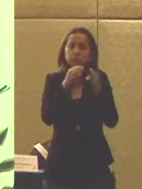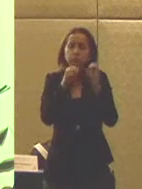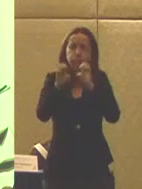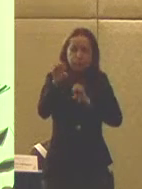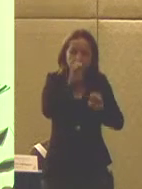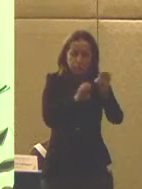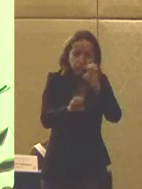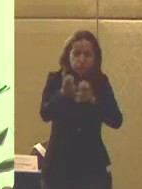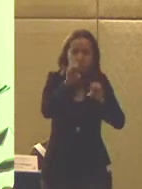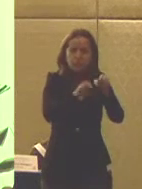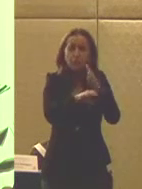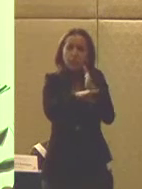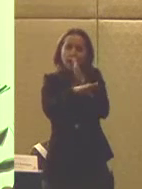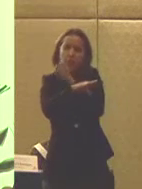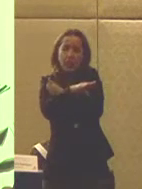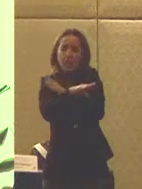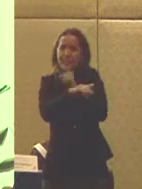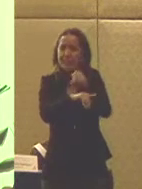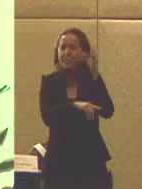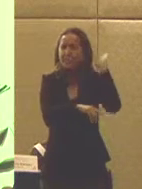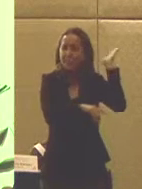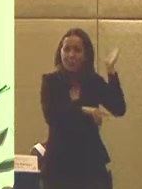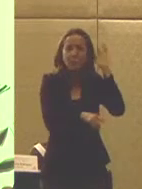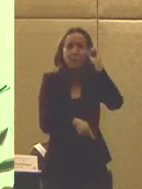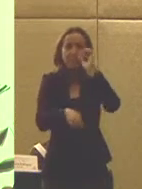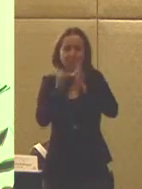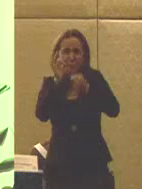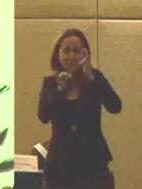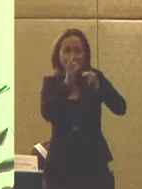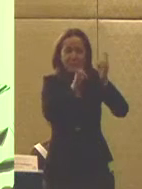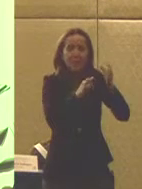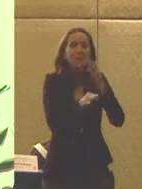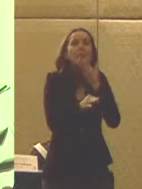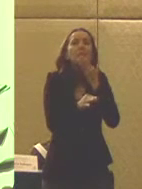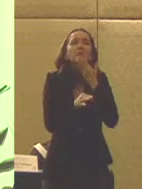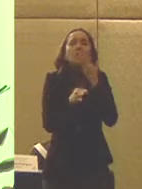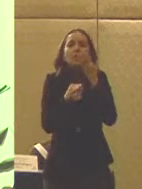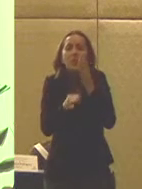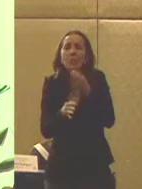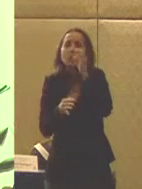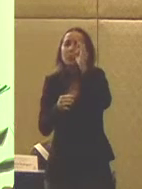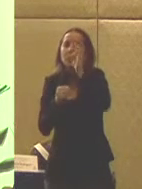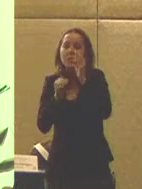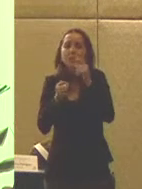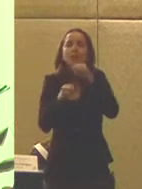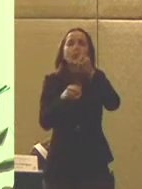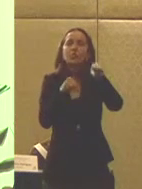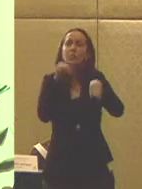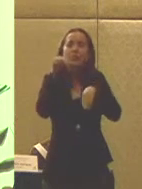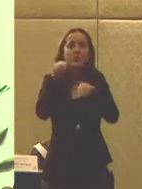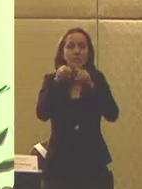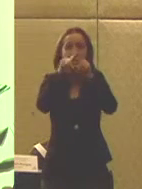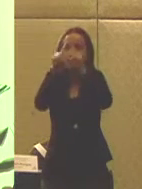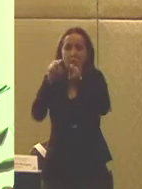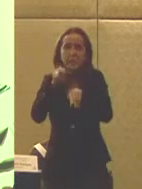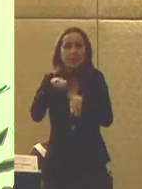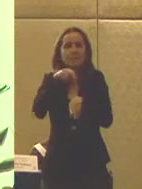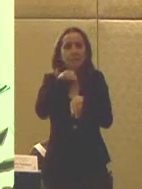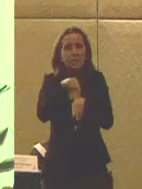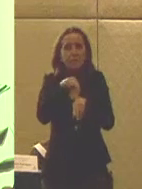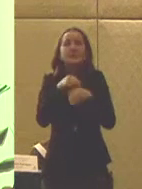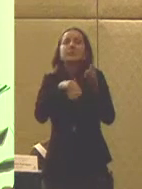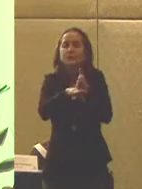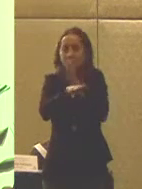nuestros presentadores al inicio, donde efectivamente los niveles subnacionales ya se han tomado medidas y